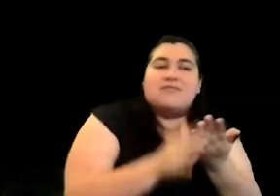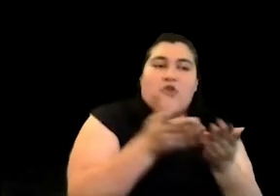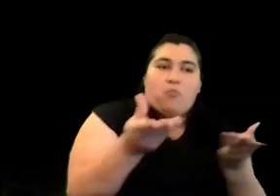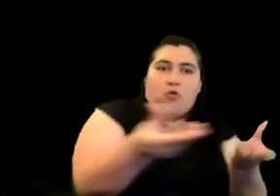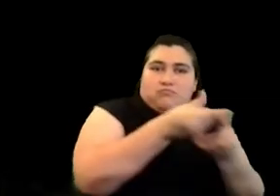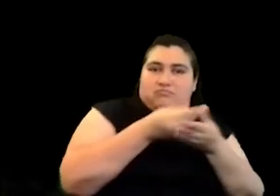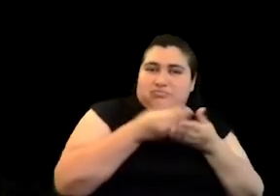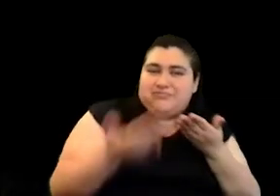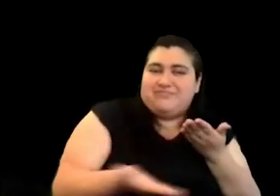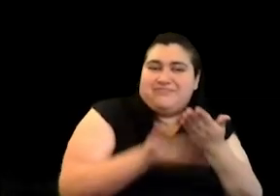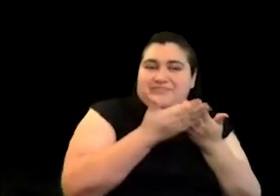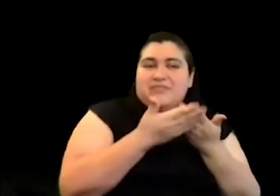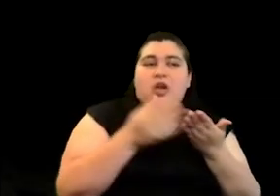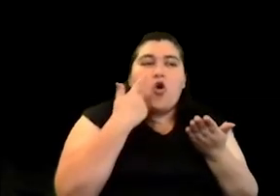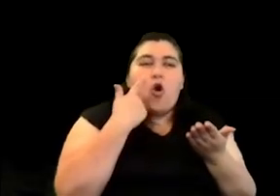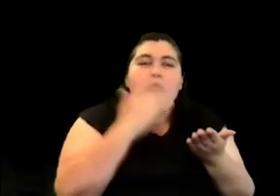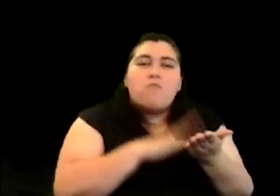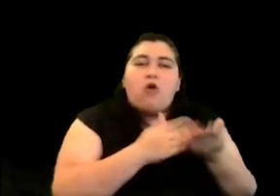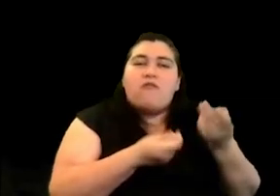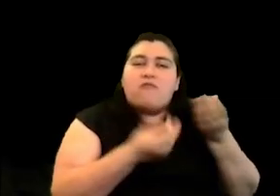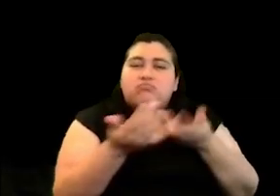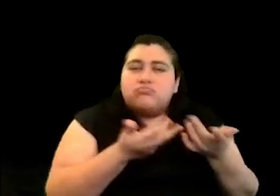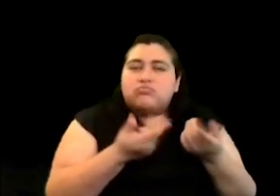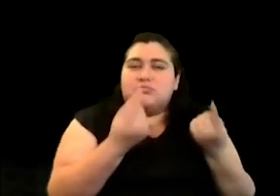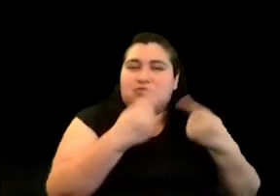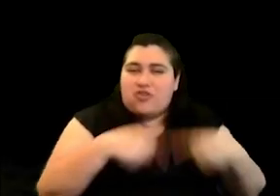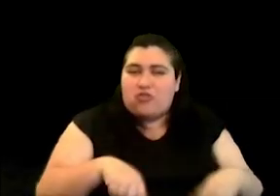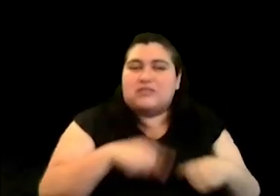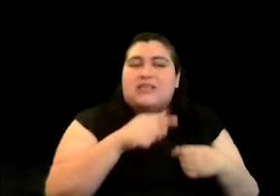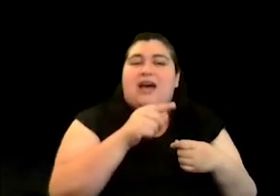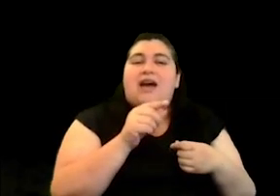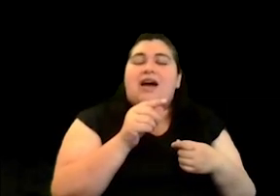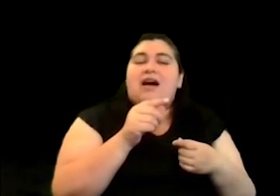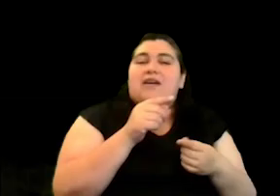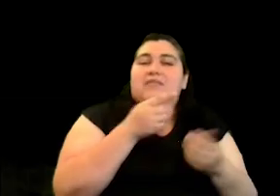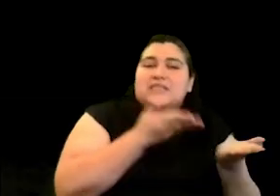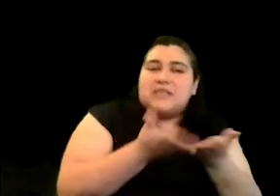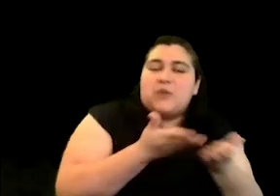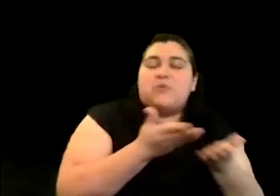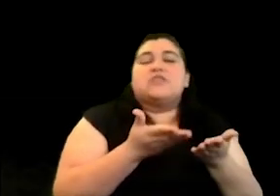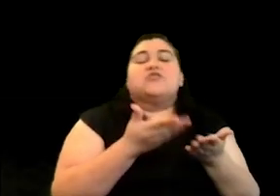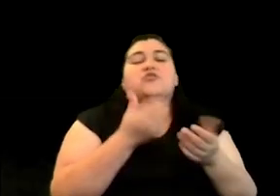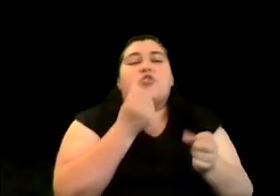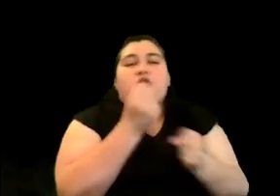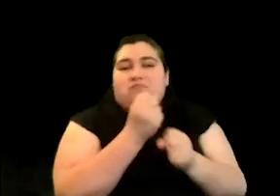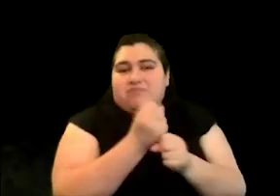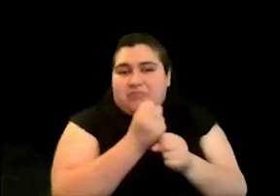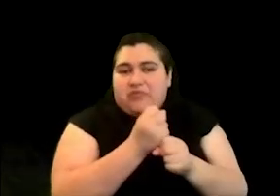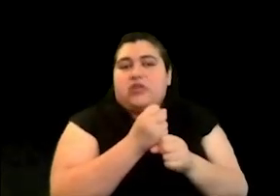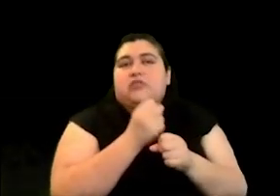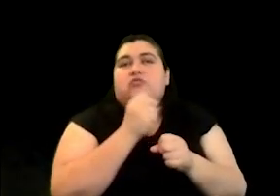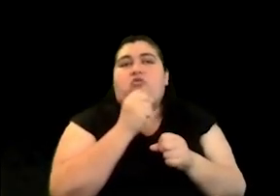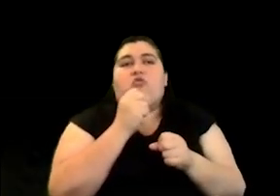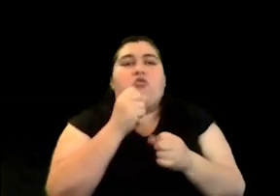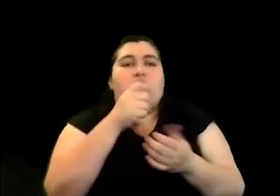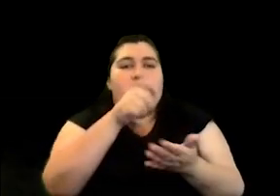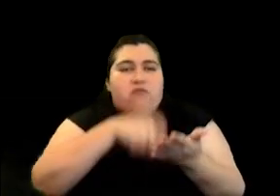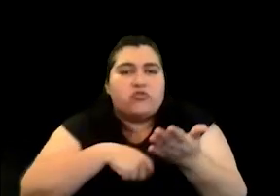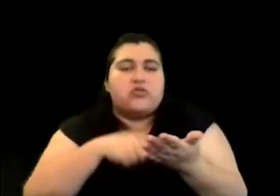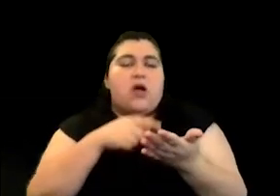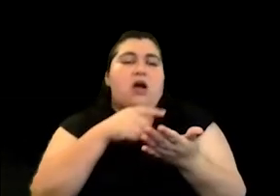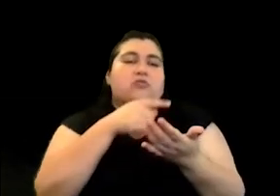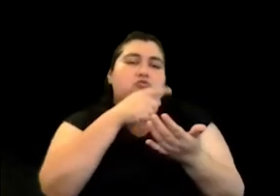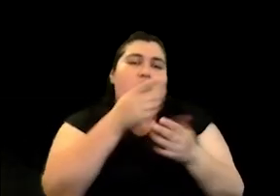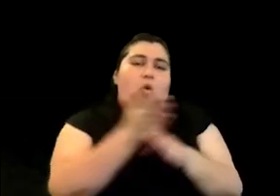de compra-venta de bienes, locación y prestación de servicios, locación de obra o señas o